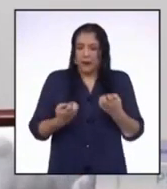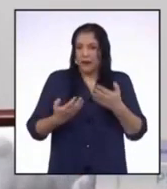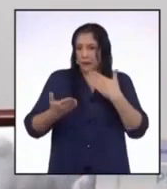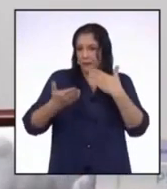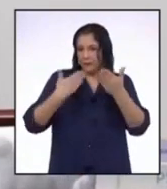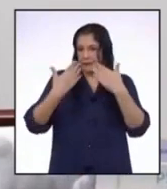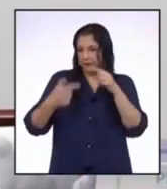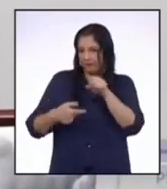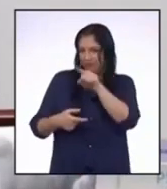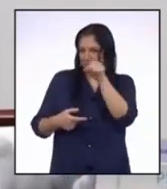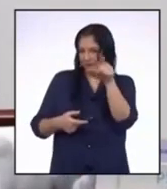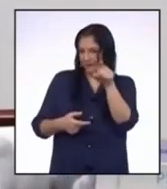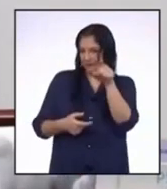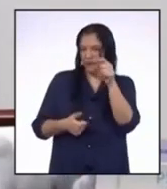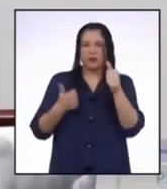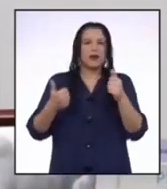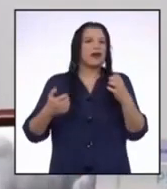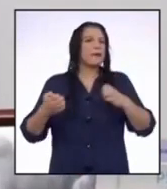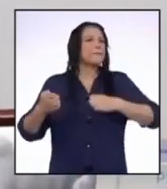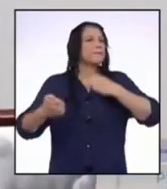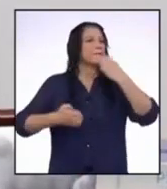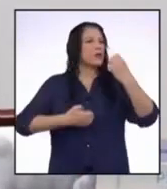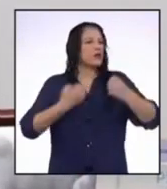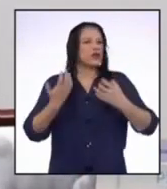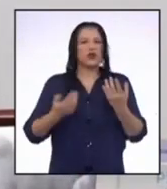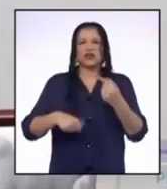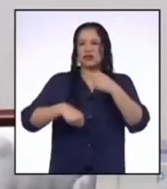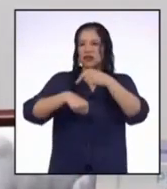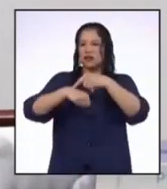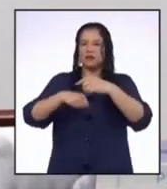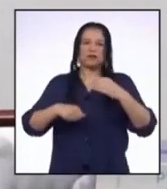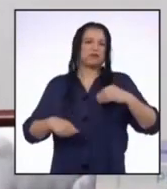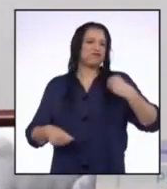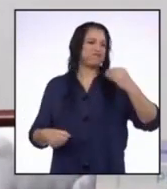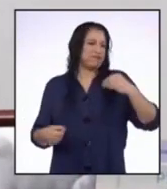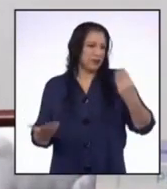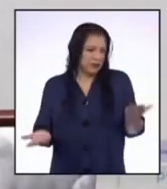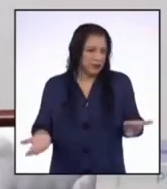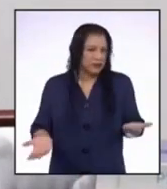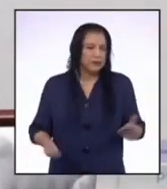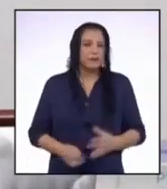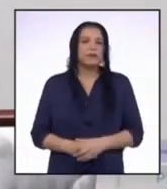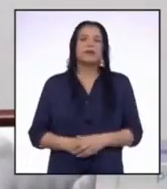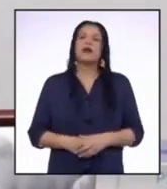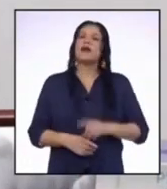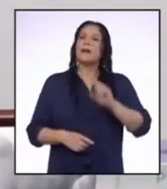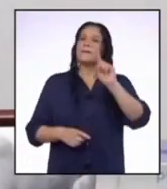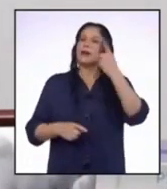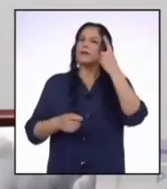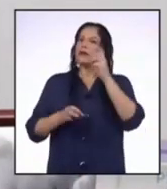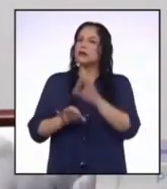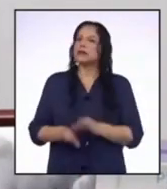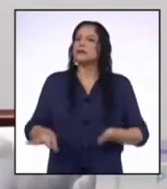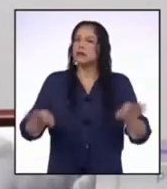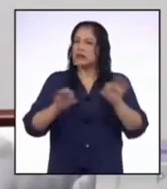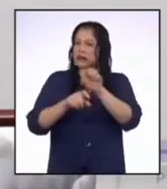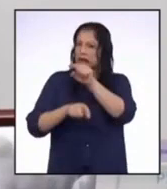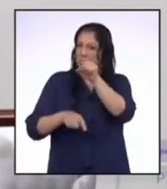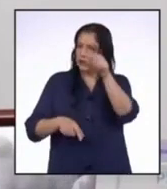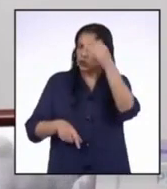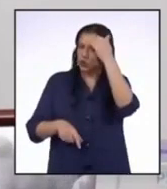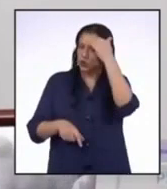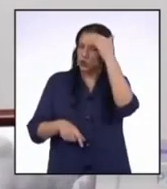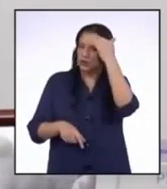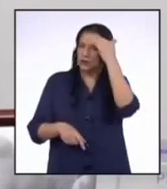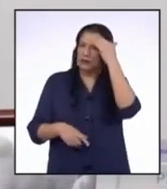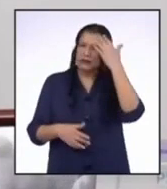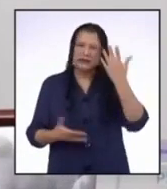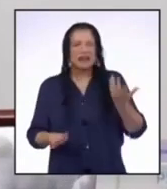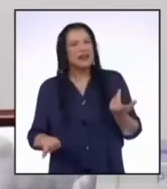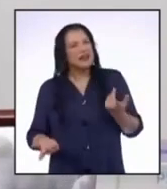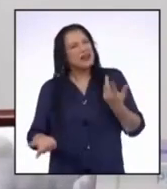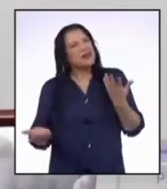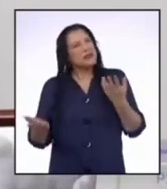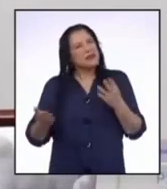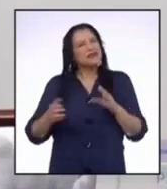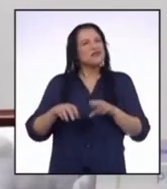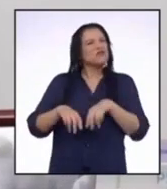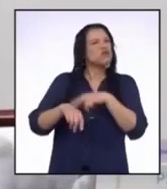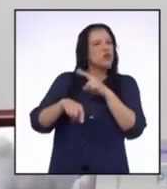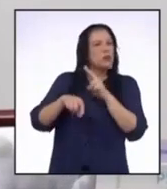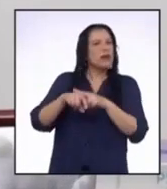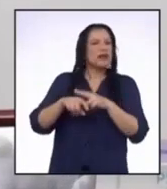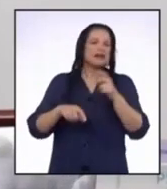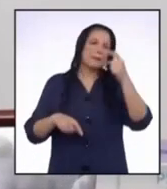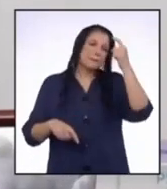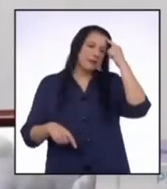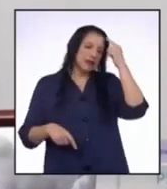conversar contigo sobre las emociones en la adolescencia. En primer lugar, es importante que sepas que generalmente se piensa